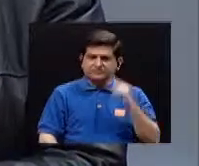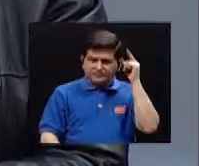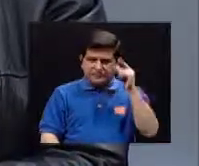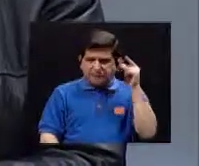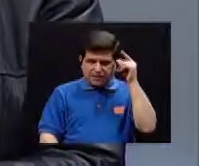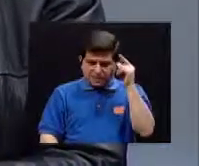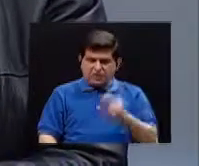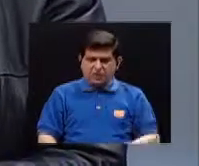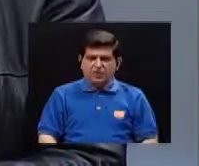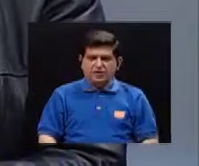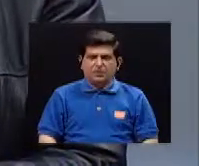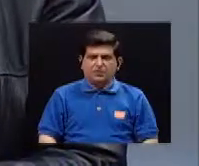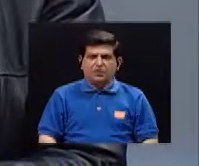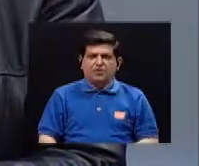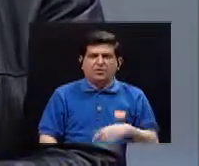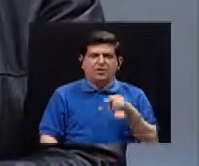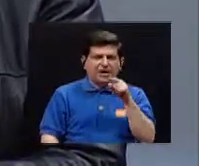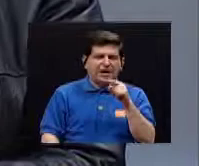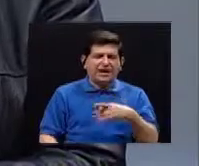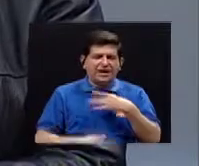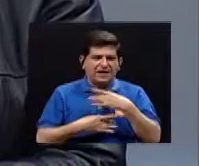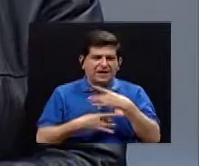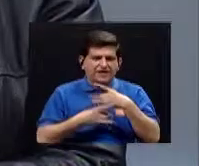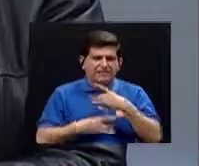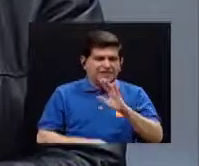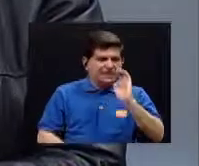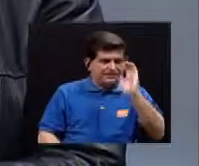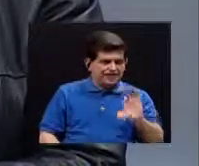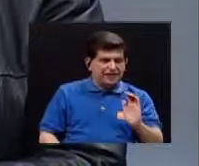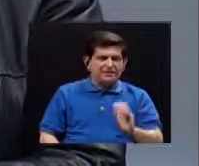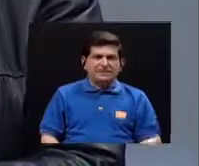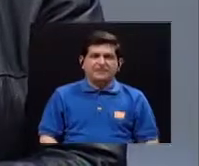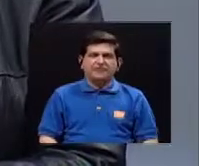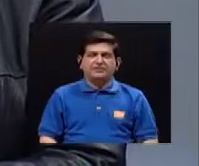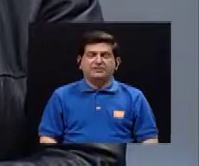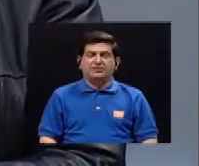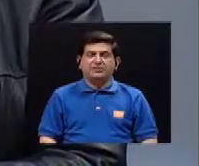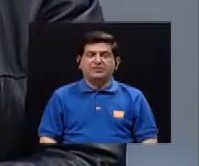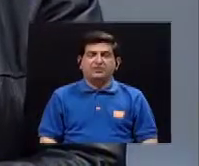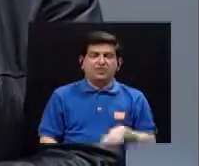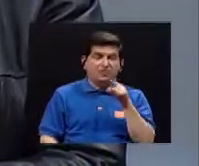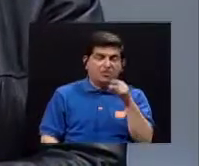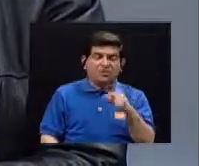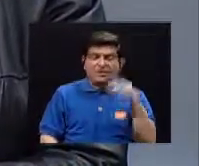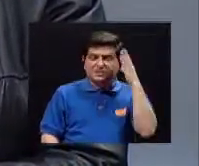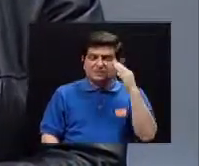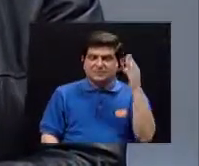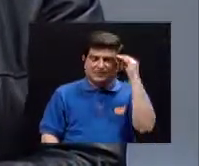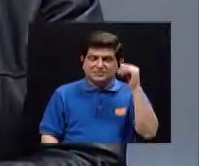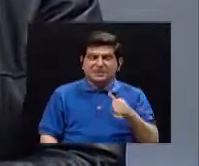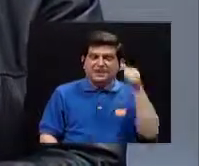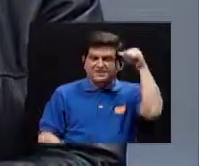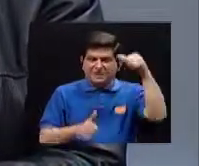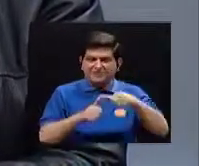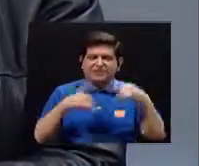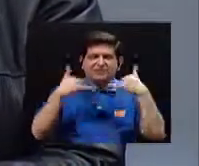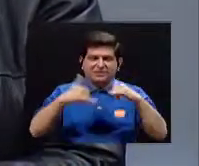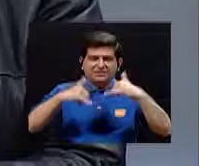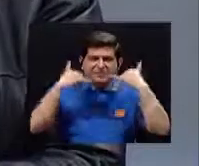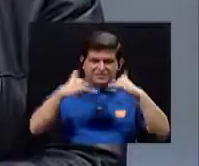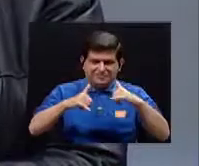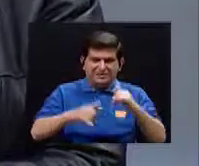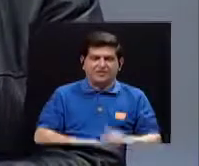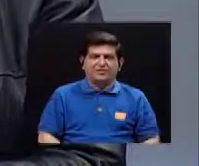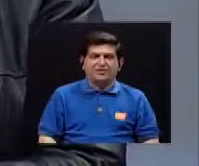indudablemente que la inquietud prende en el niño cuando vive esta anécdota que nos contaste del